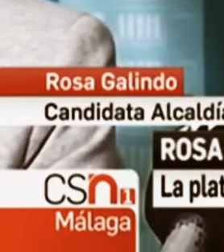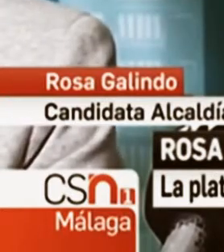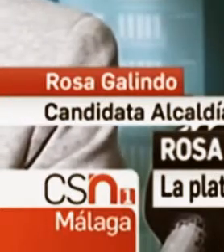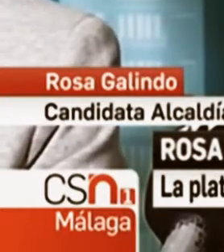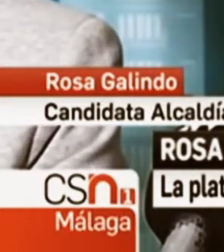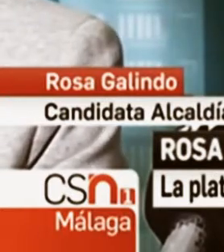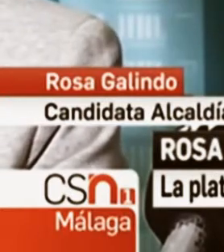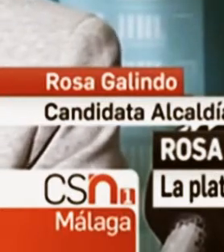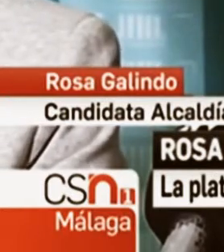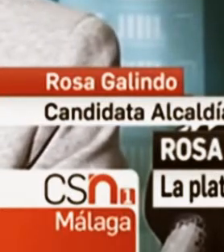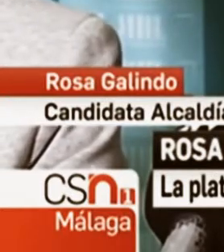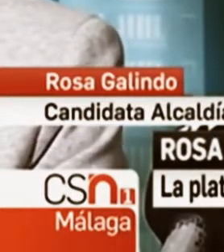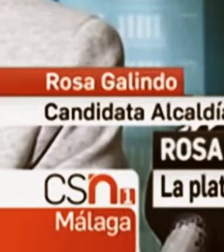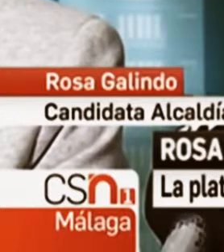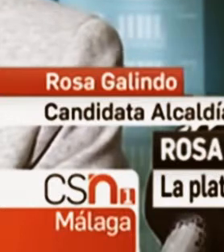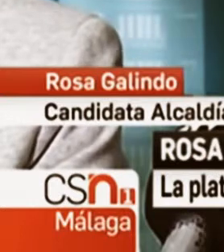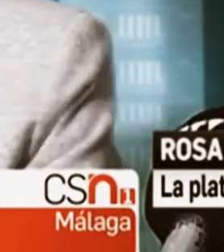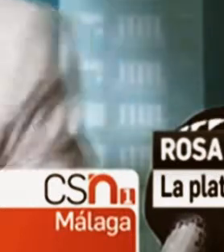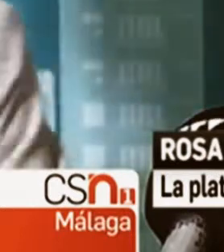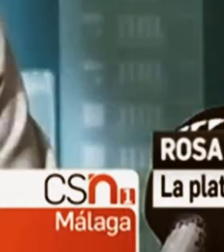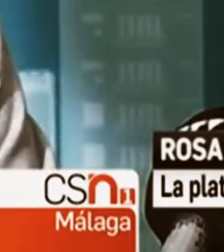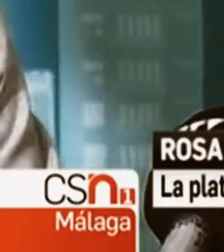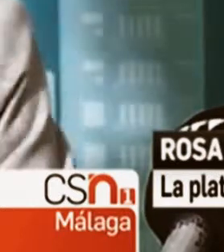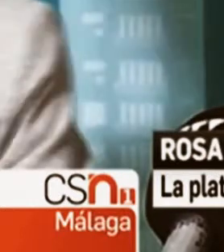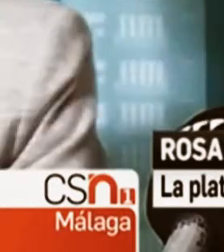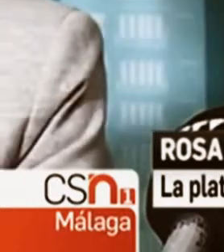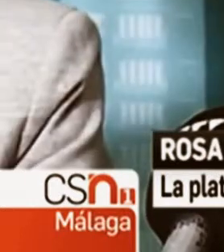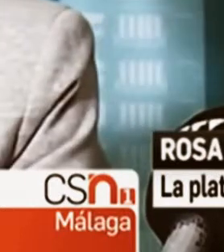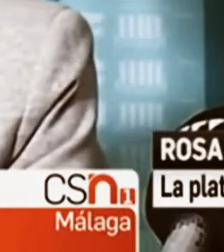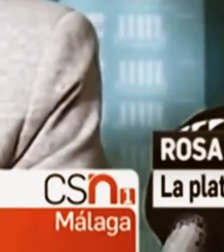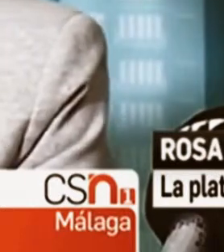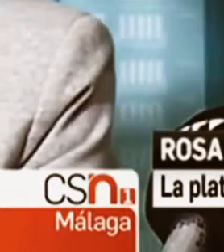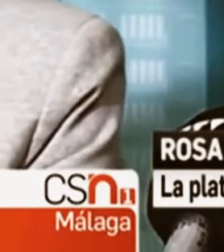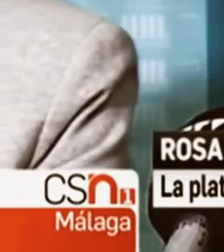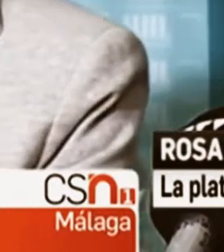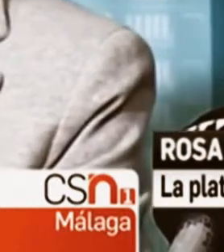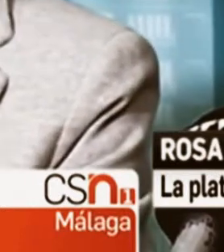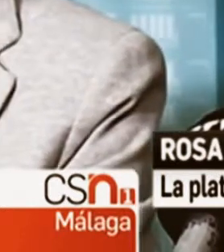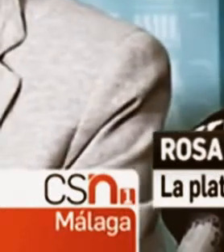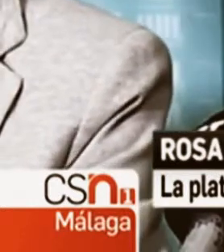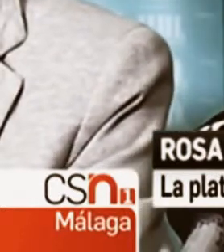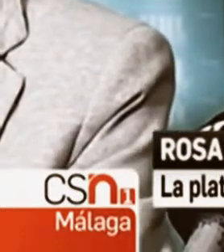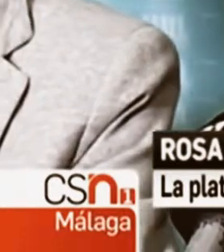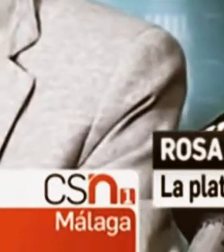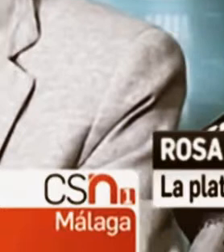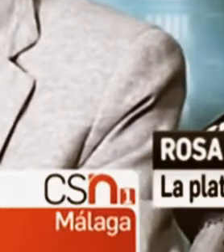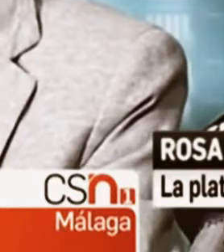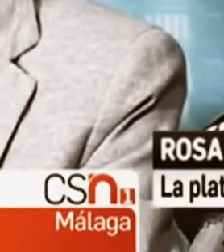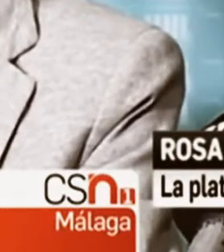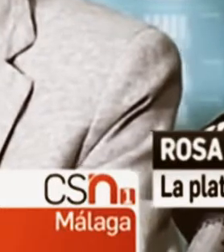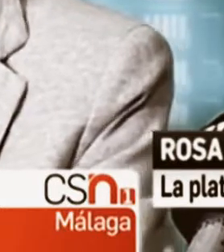en las instituciones. Recordar también que somos la única candidatura netamente municipalista, somos la